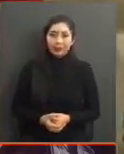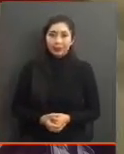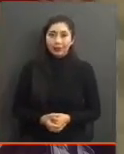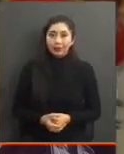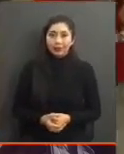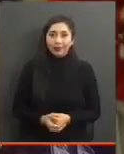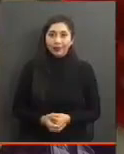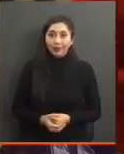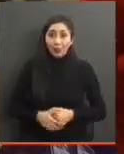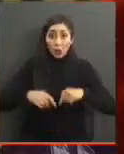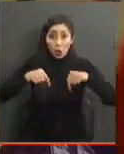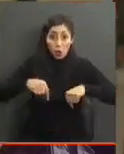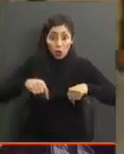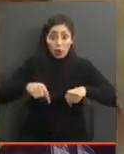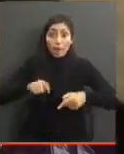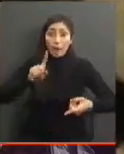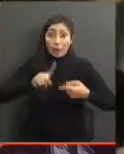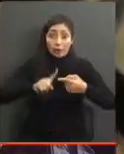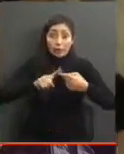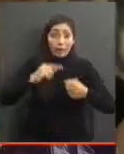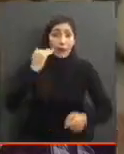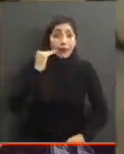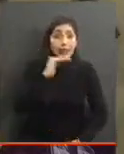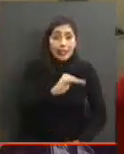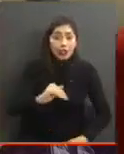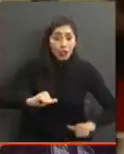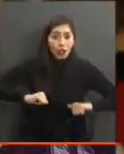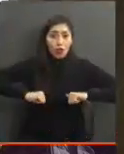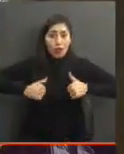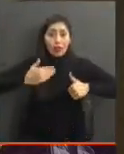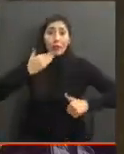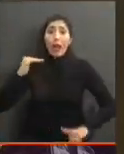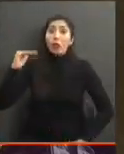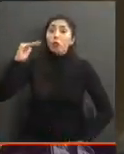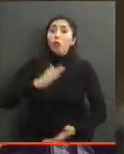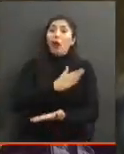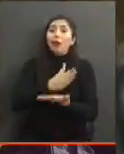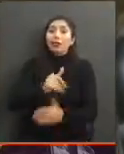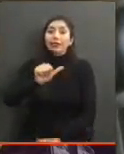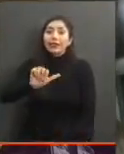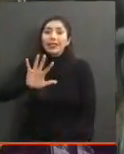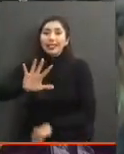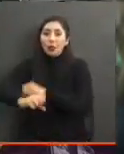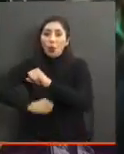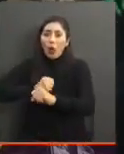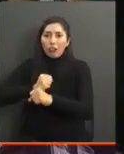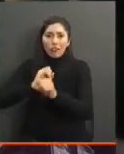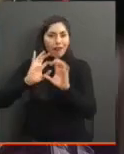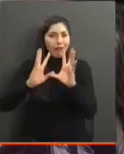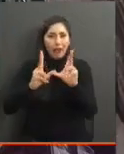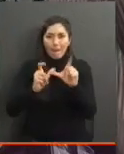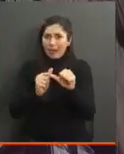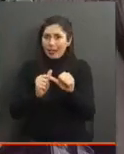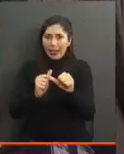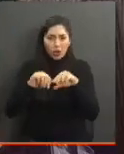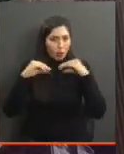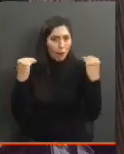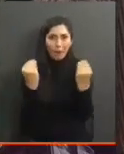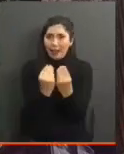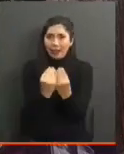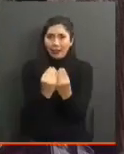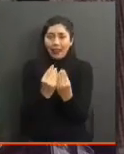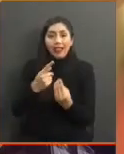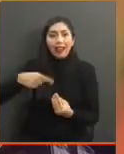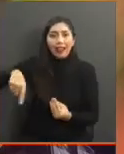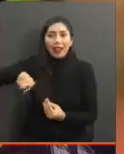Hoy participan niños, adolescentes, jóvenes y adultos de hasta 65 años. Familias completas que muchas veces cumplen un